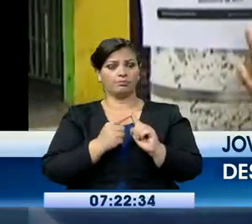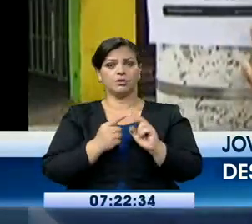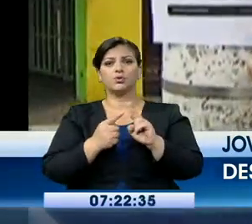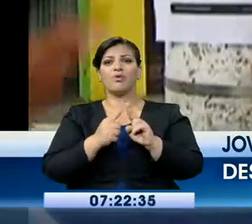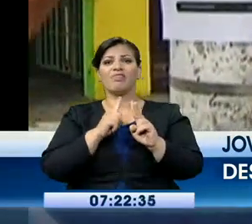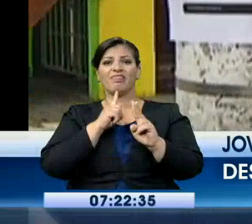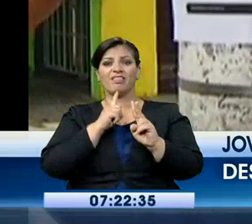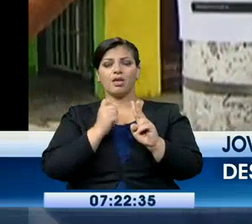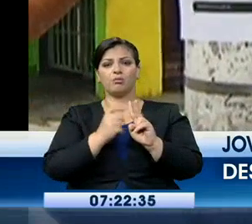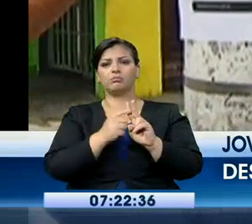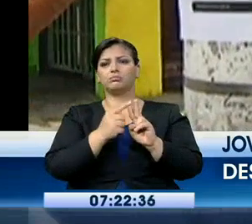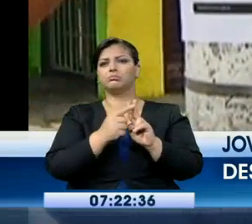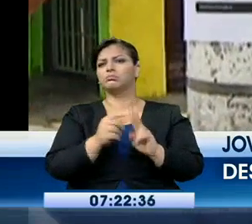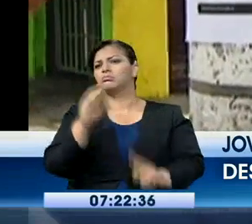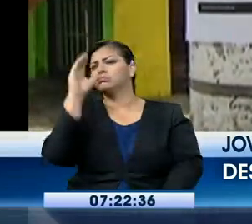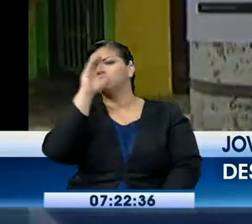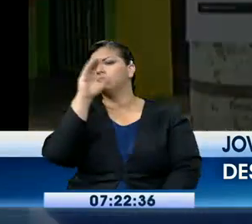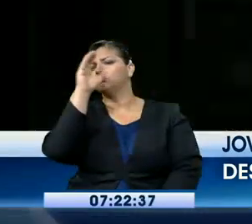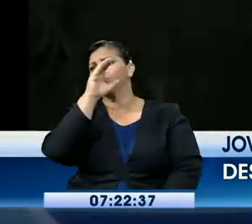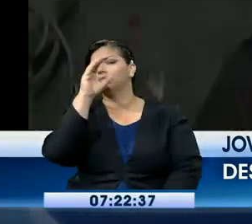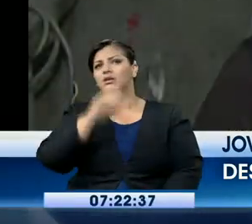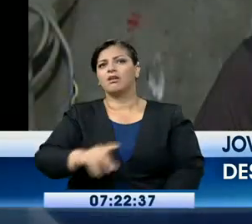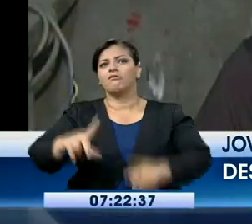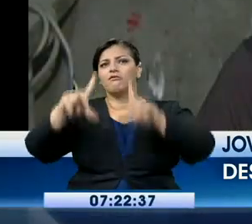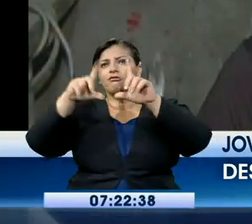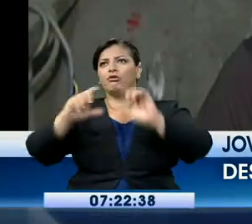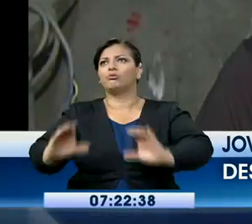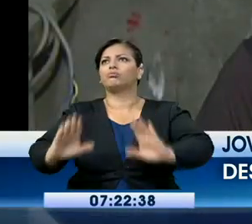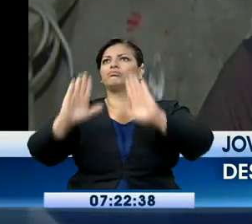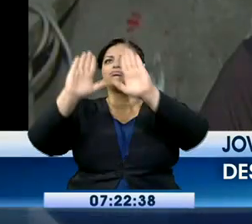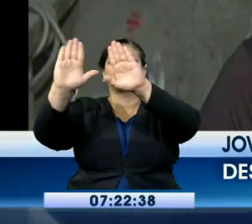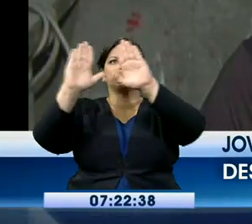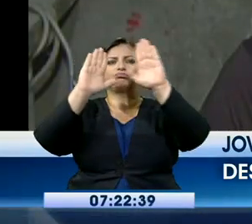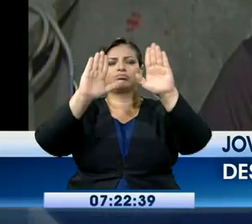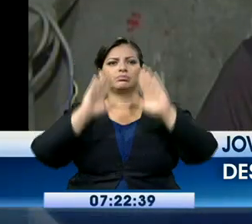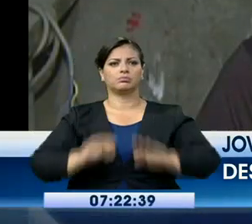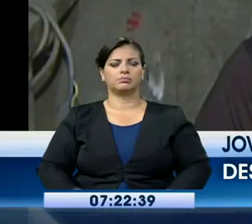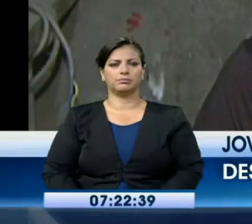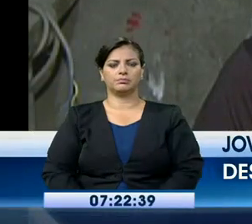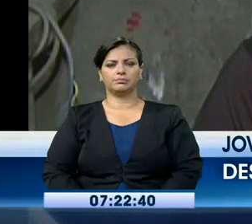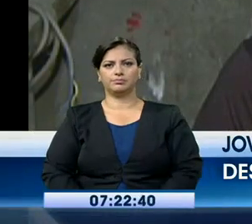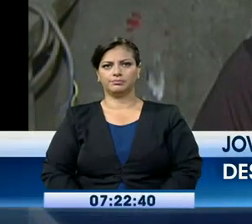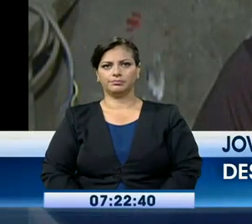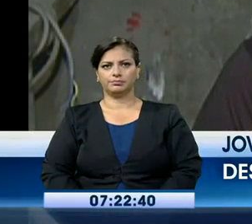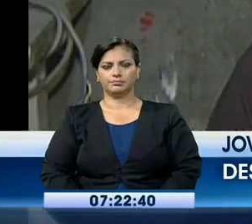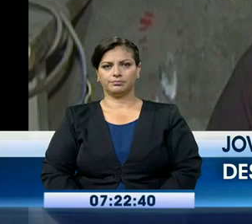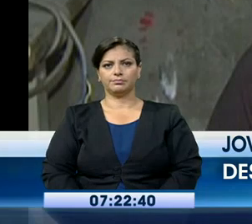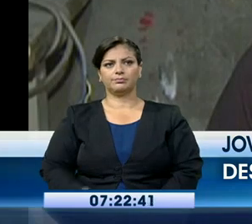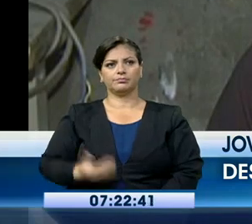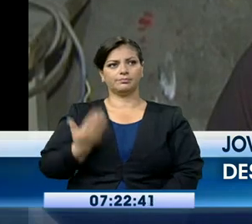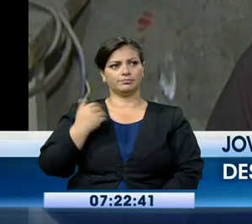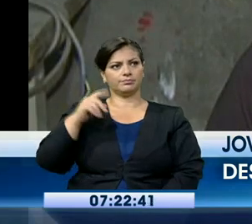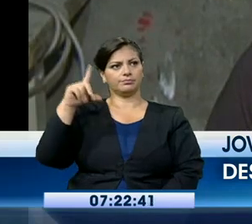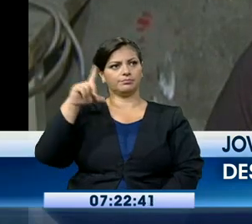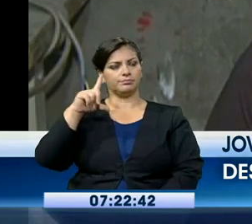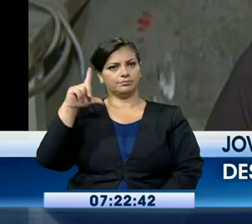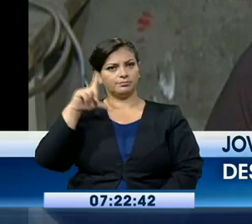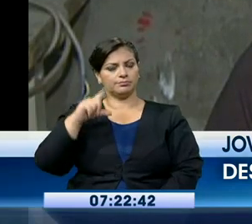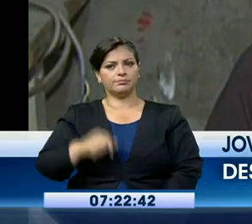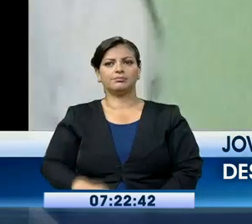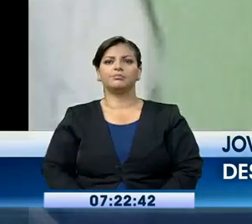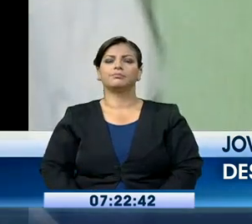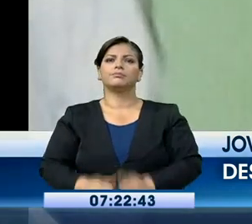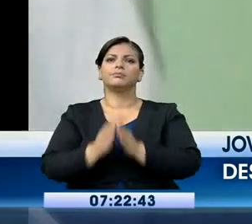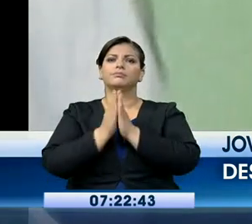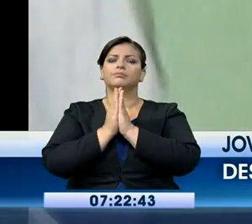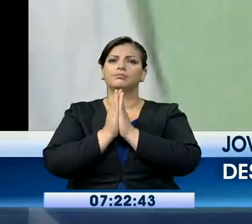las que se pide información de su paradero. El día lunes fui a poner lo que es la denuncia porque no sabíamos nada de él. Ya me movilicé también a las morgues,